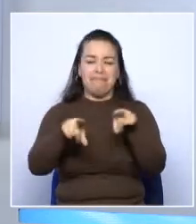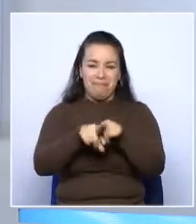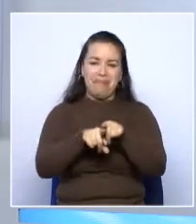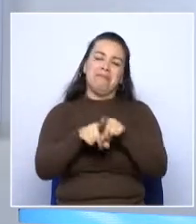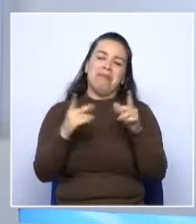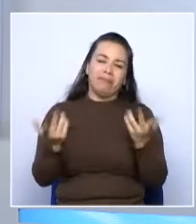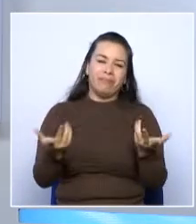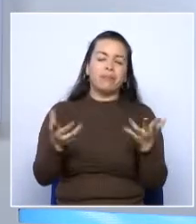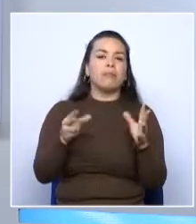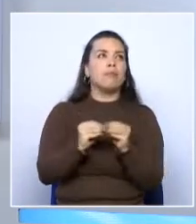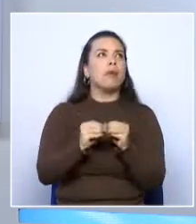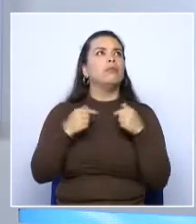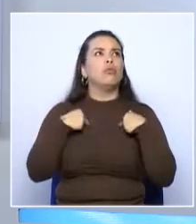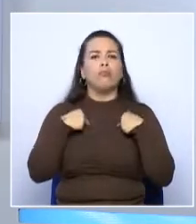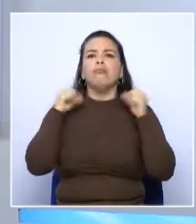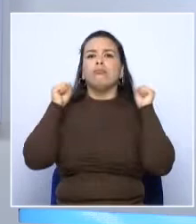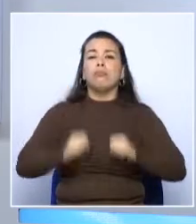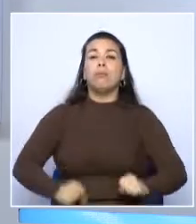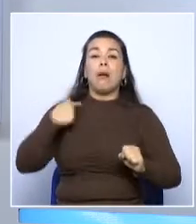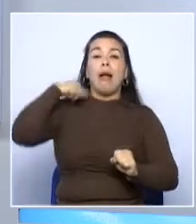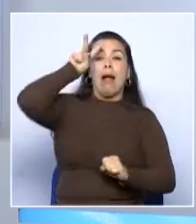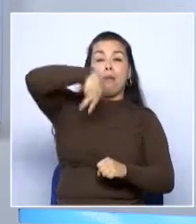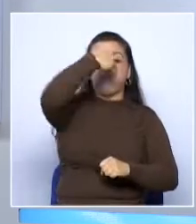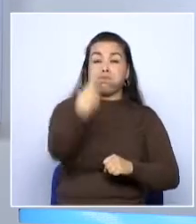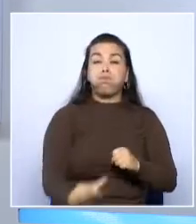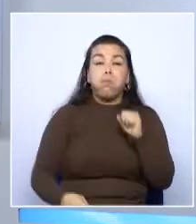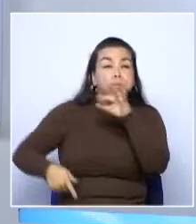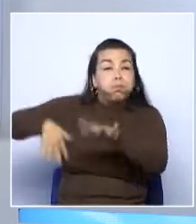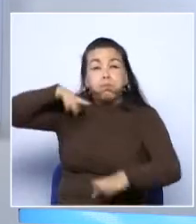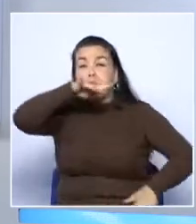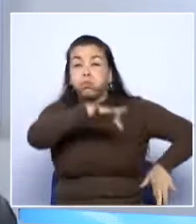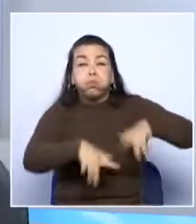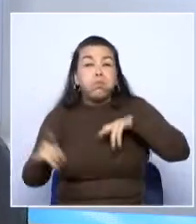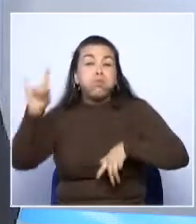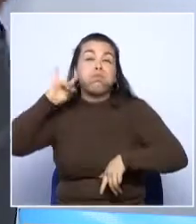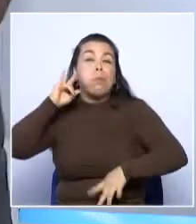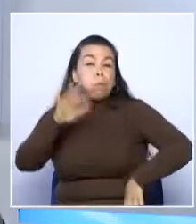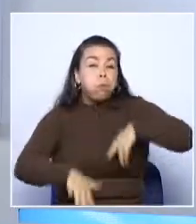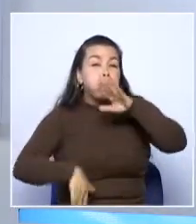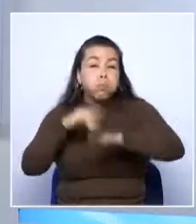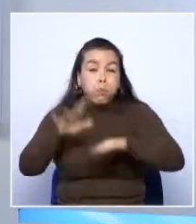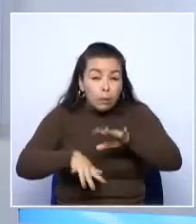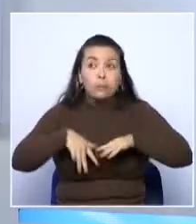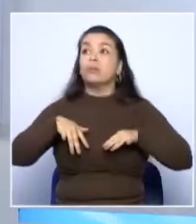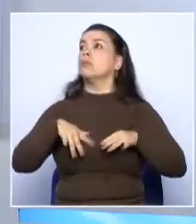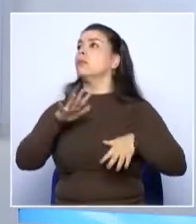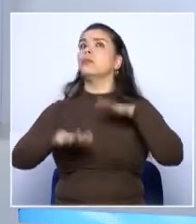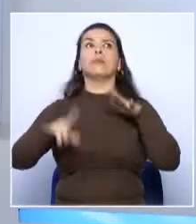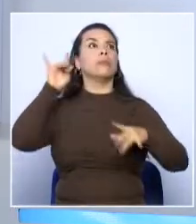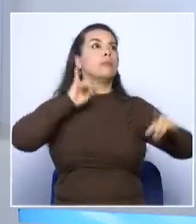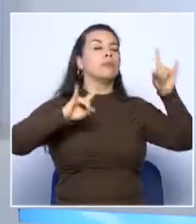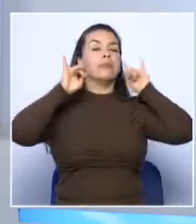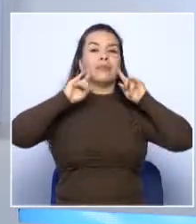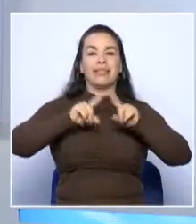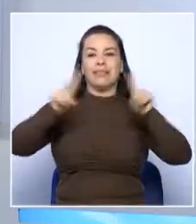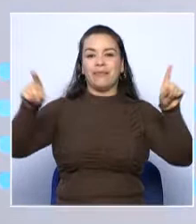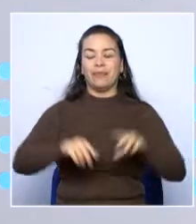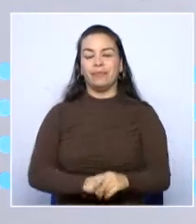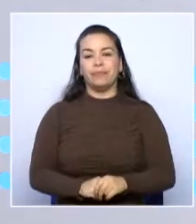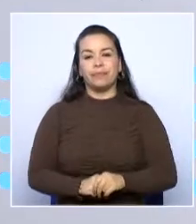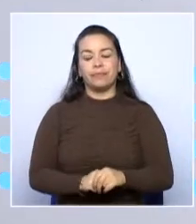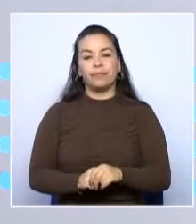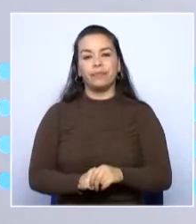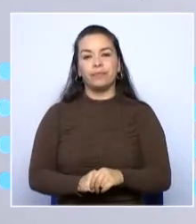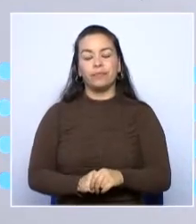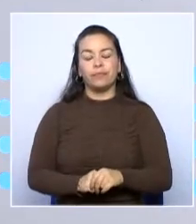escuchar aún más estando debajo del agua, tiene una percepción diferente a estando en el medio ambiente, ¿sí? En el medio ambiente. Y